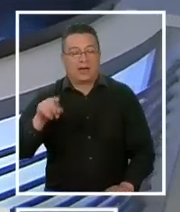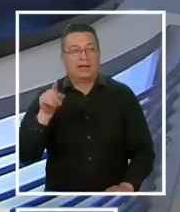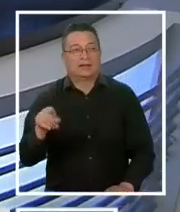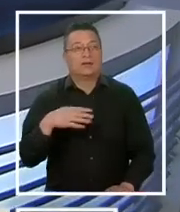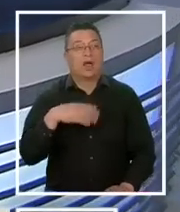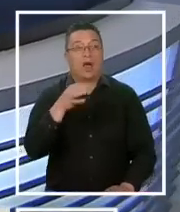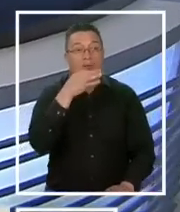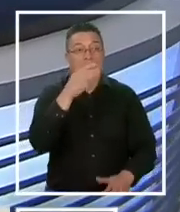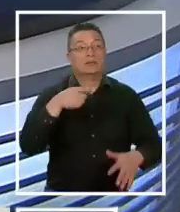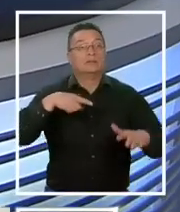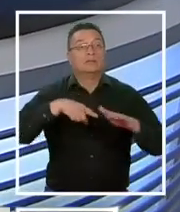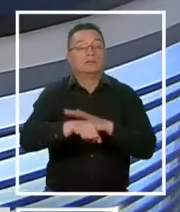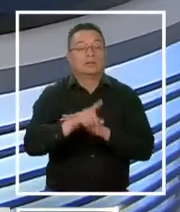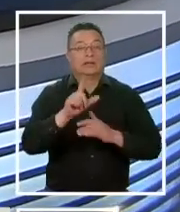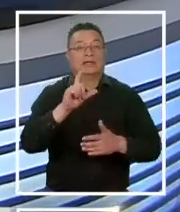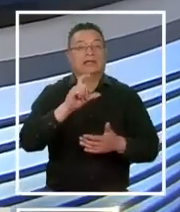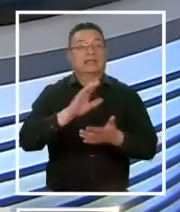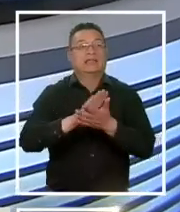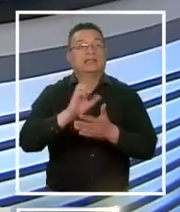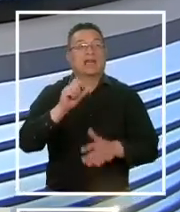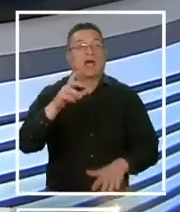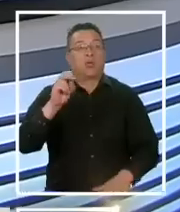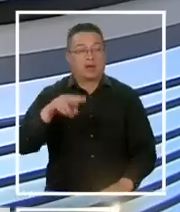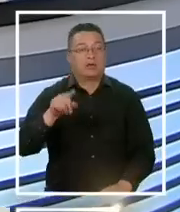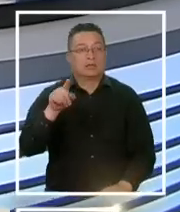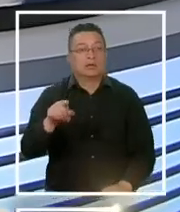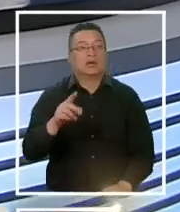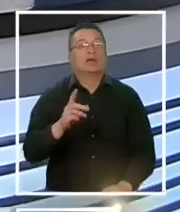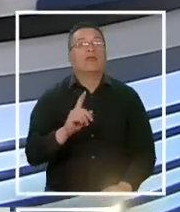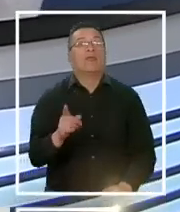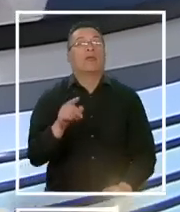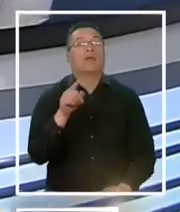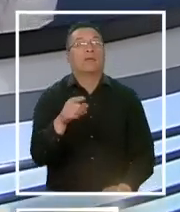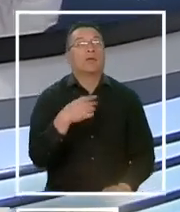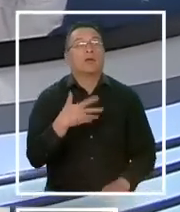la intervención de chaguan dije no no era savage